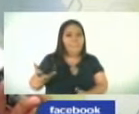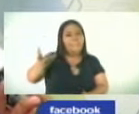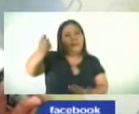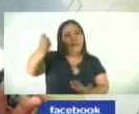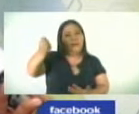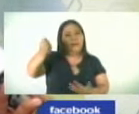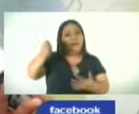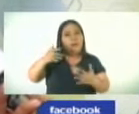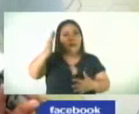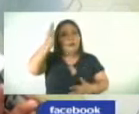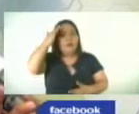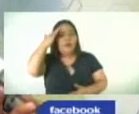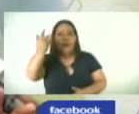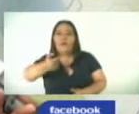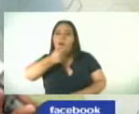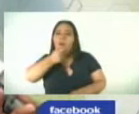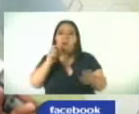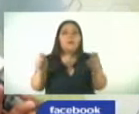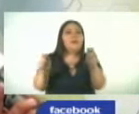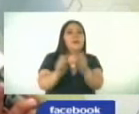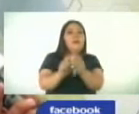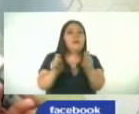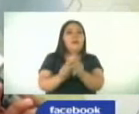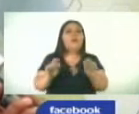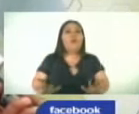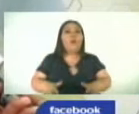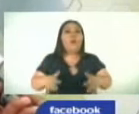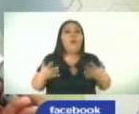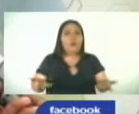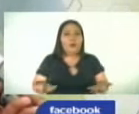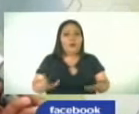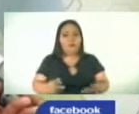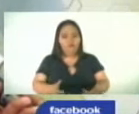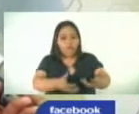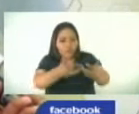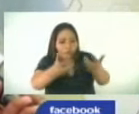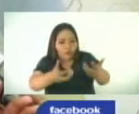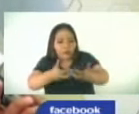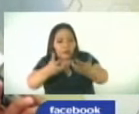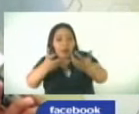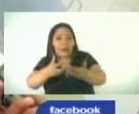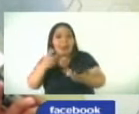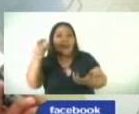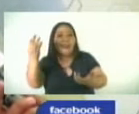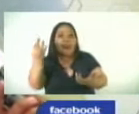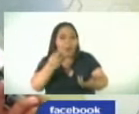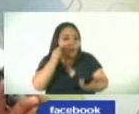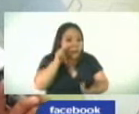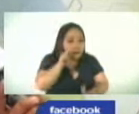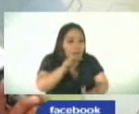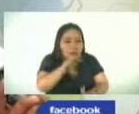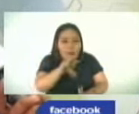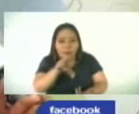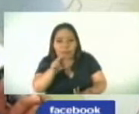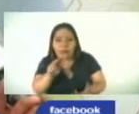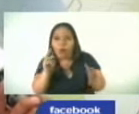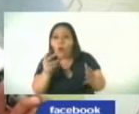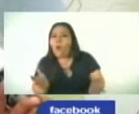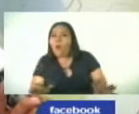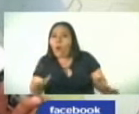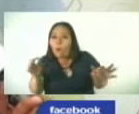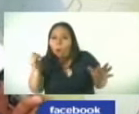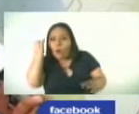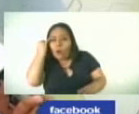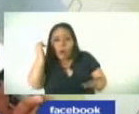con exactitud, en vista que los incendios uno tiene que identificar y buscar todas aquellas conexiones de la información